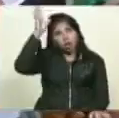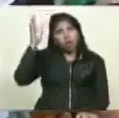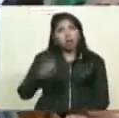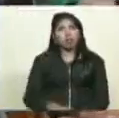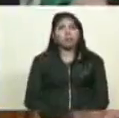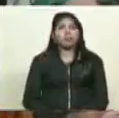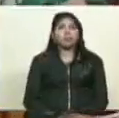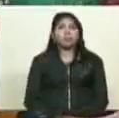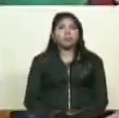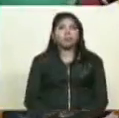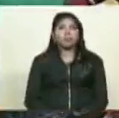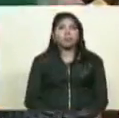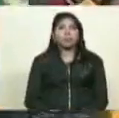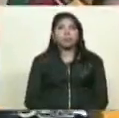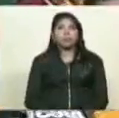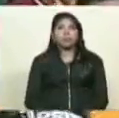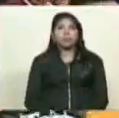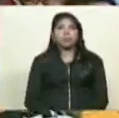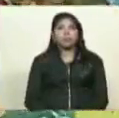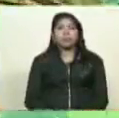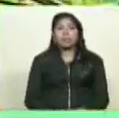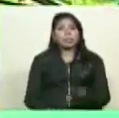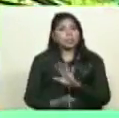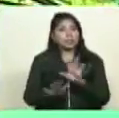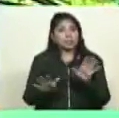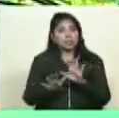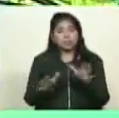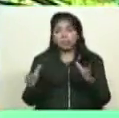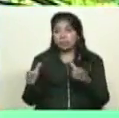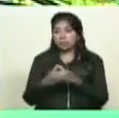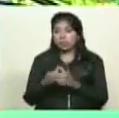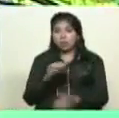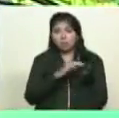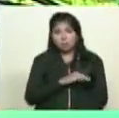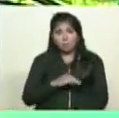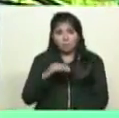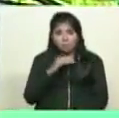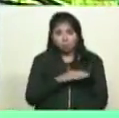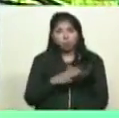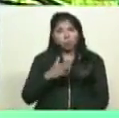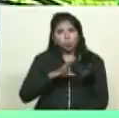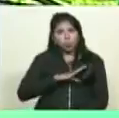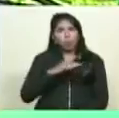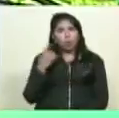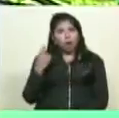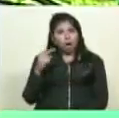Camarada, ya la gran misión de abastecimiento soberano tiene una estructura interna.